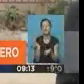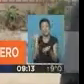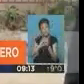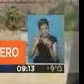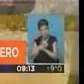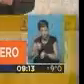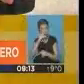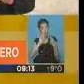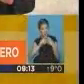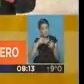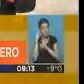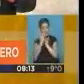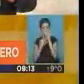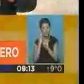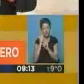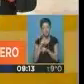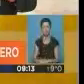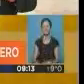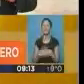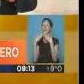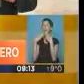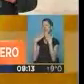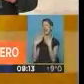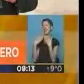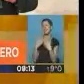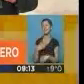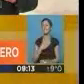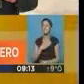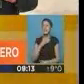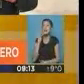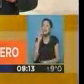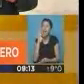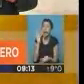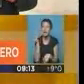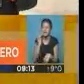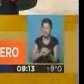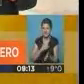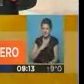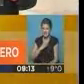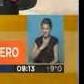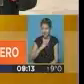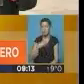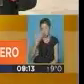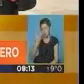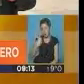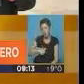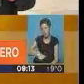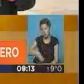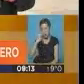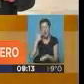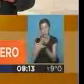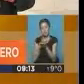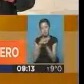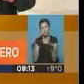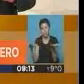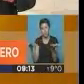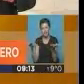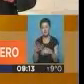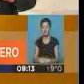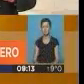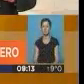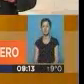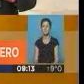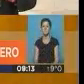volvemos con ustedes. Adelante. Gracias, Dani, qué ganas tenemos de ver un poquito más, ¿no? Bueno, ya seguramente van a armar notas, nos van a mostrar más la feria,